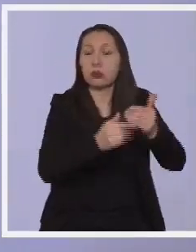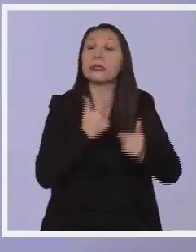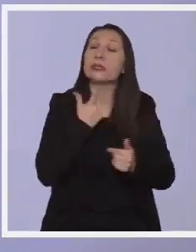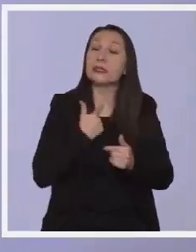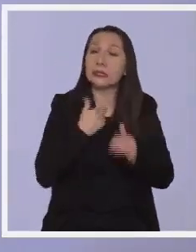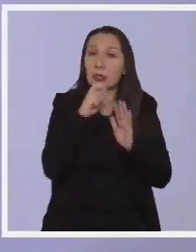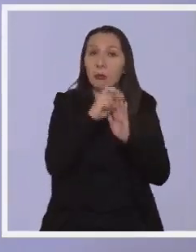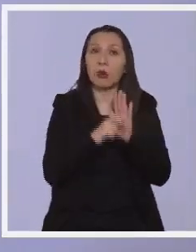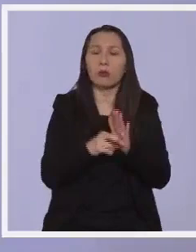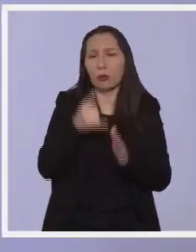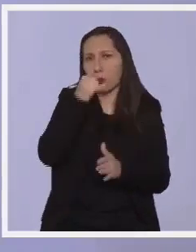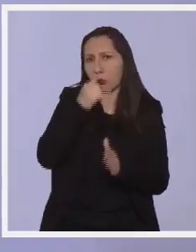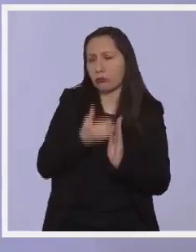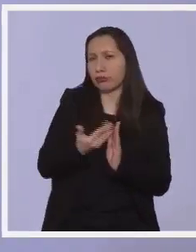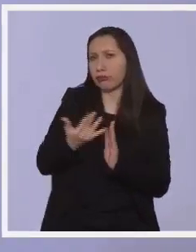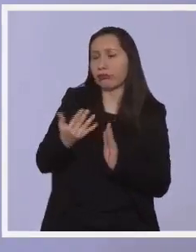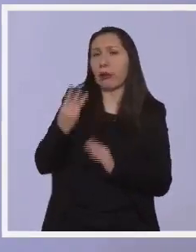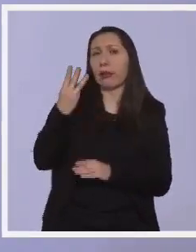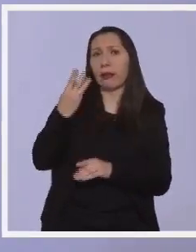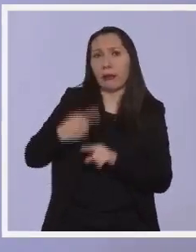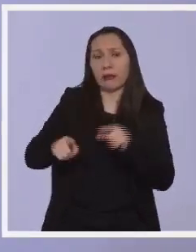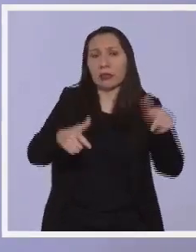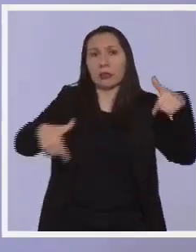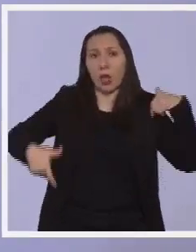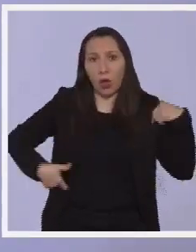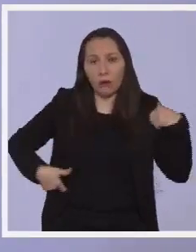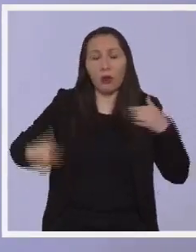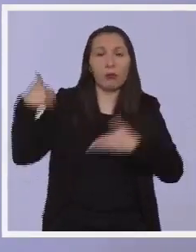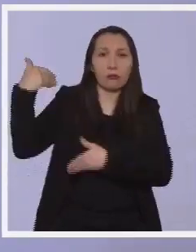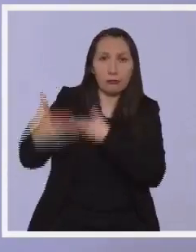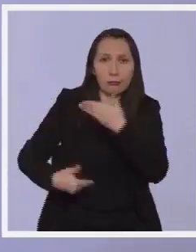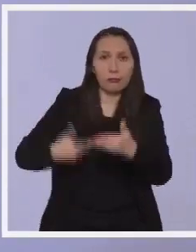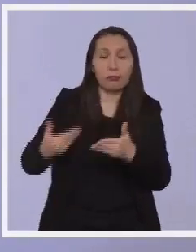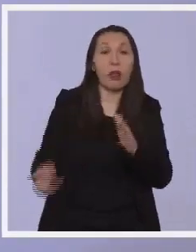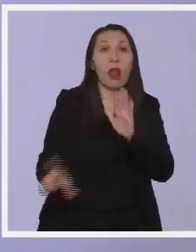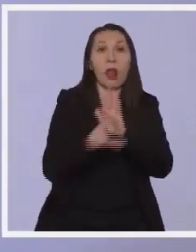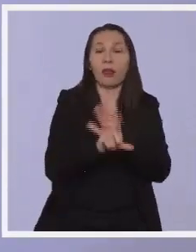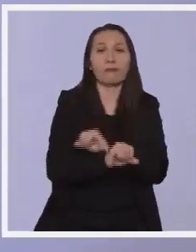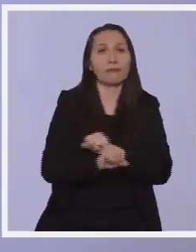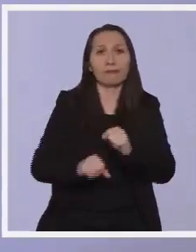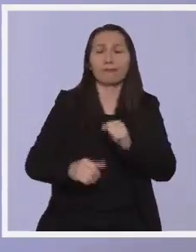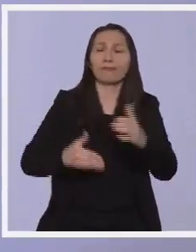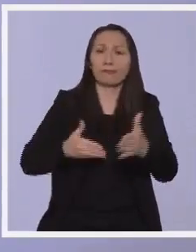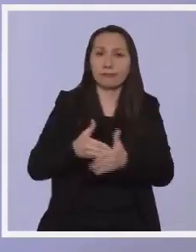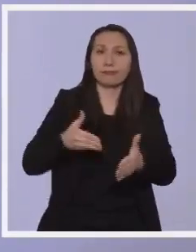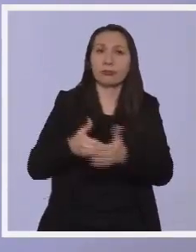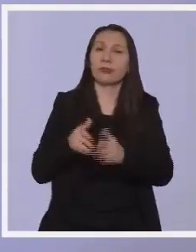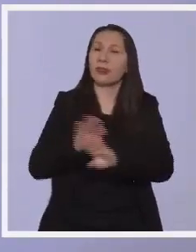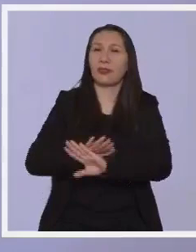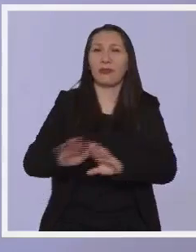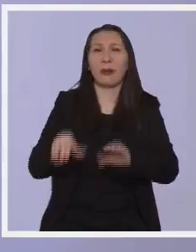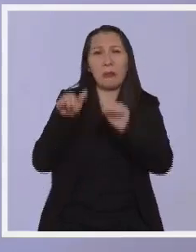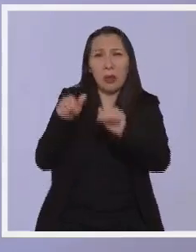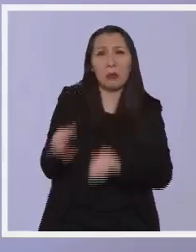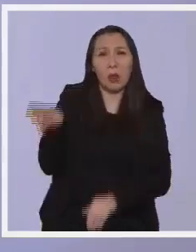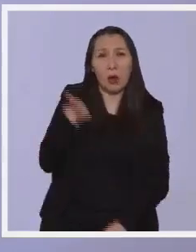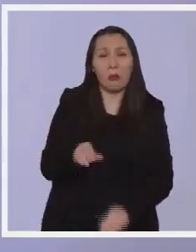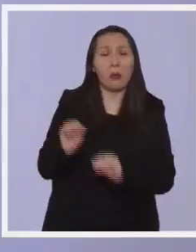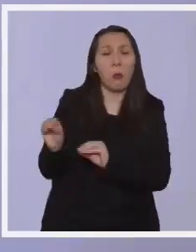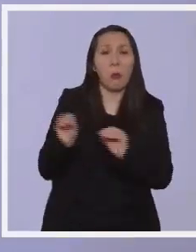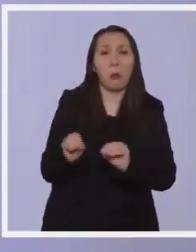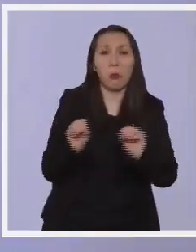este proyecto, pero llevamos ya 3 gobiernos intentando que sea ley y no ha sido así. Bueno, vamos a cortar esa tendencia.